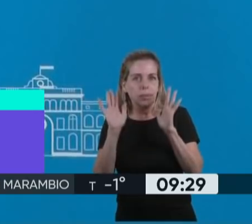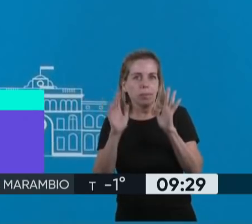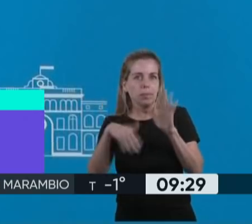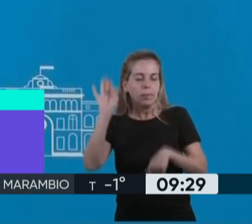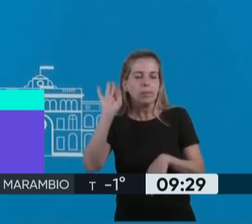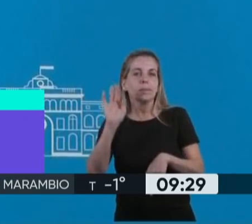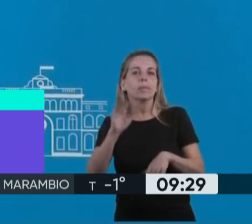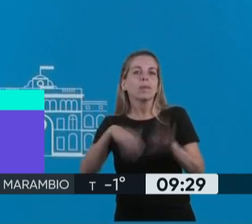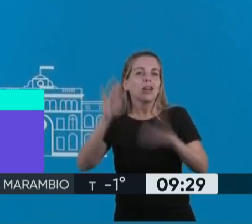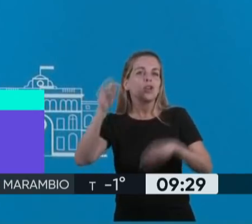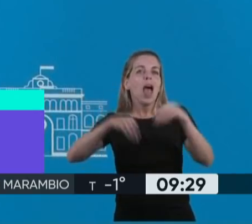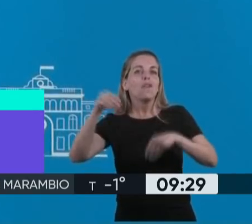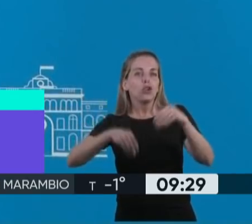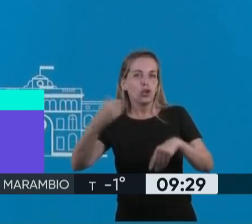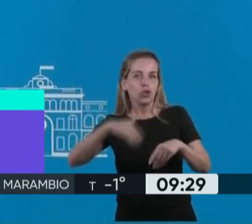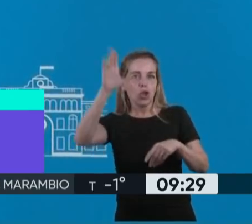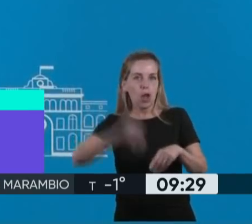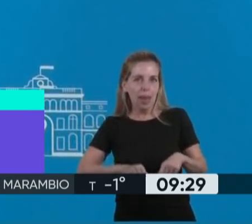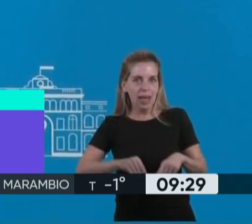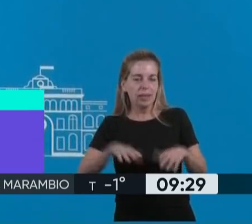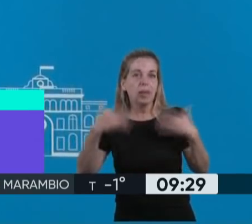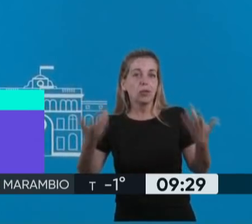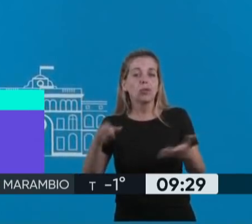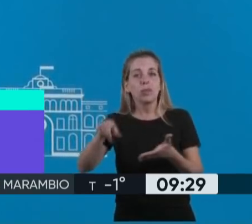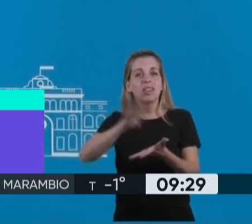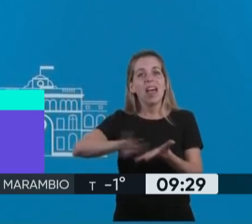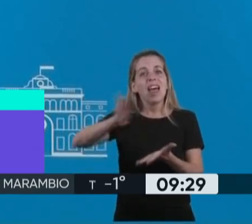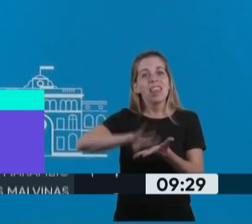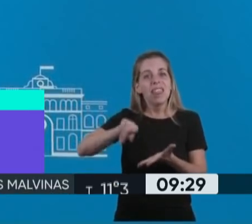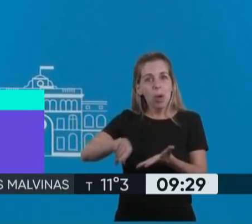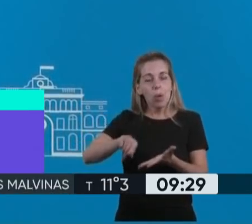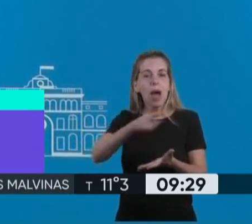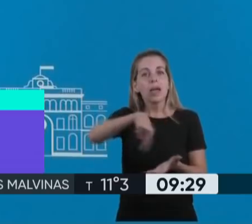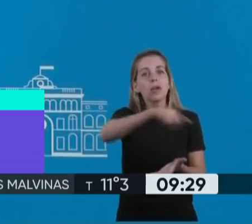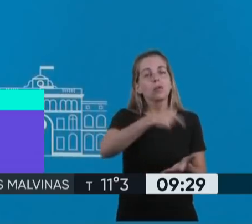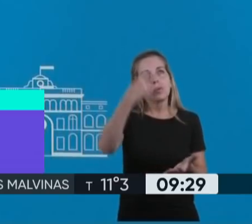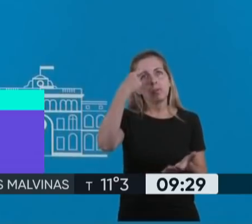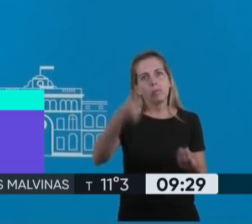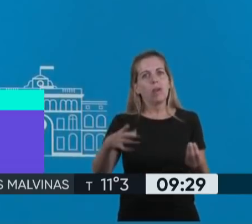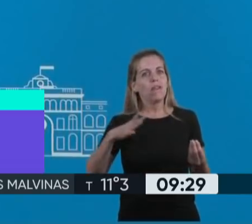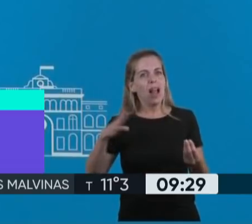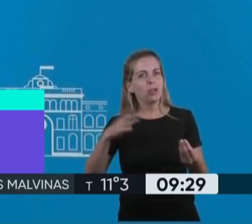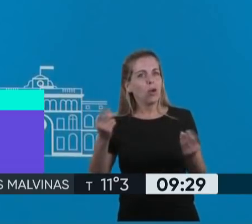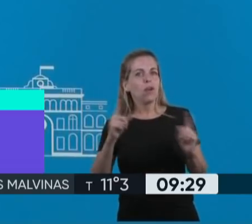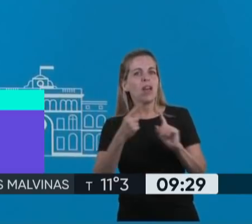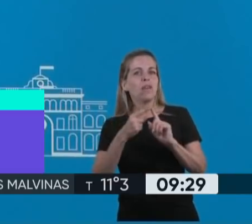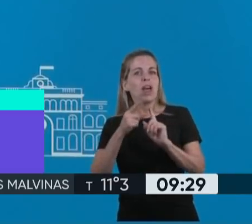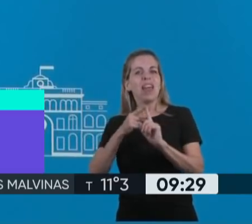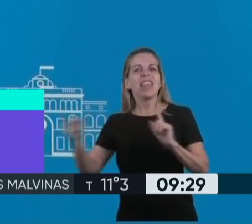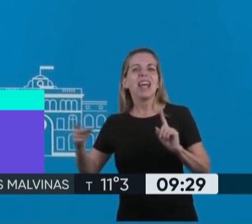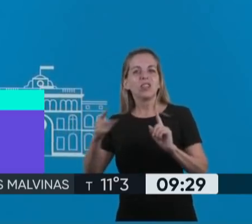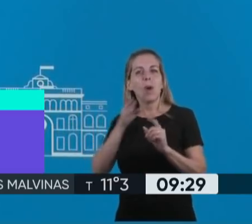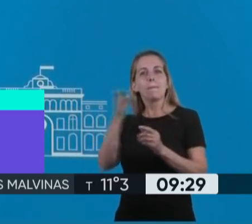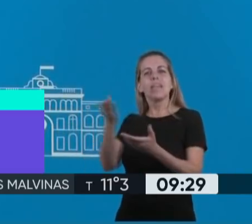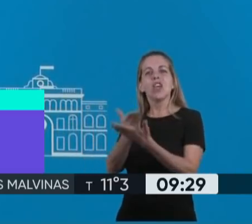mayor cantidad de votos a lo largo y a lo ancho del país. Por lo tanto, es una deuda que nosotros entendemos que no pasó por los mecanismos que tenía que pasar, que no pasó por el